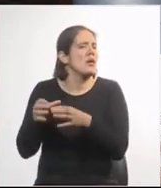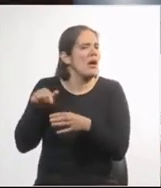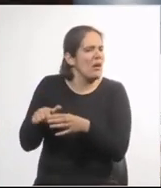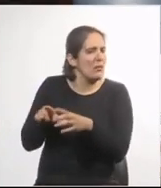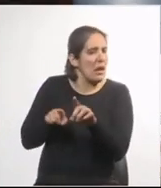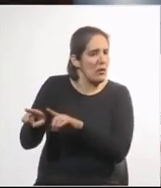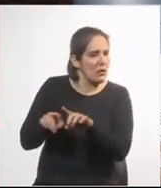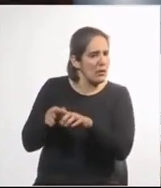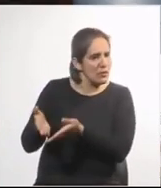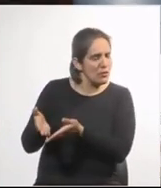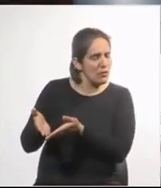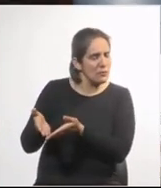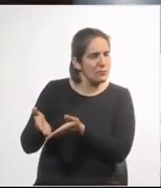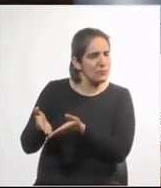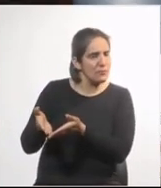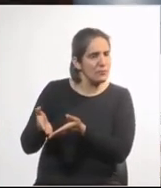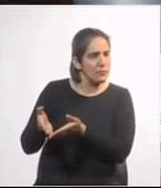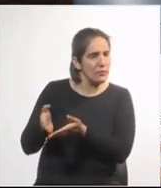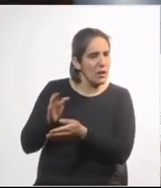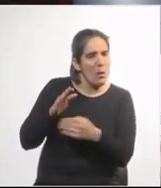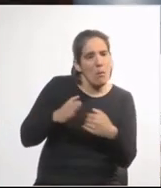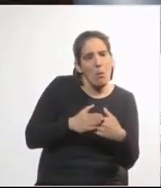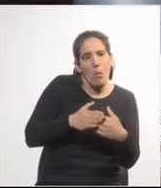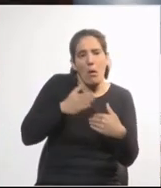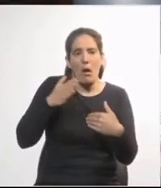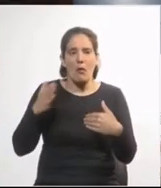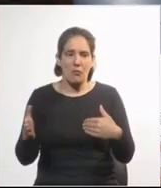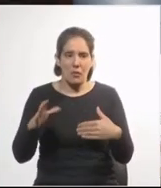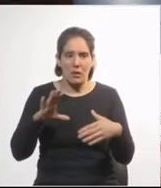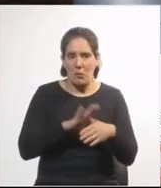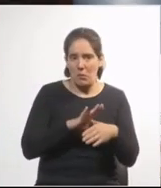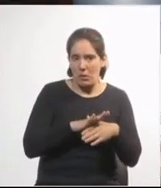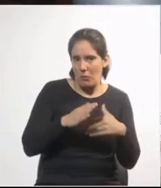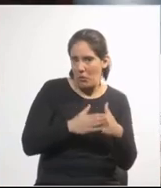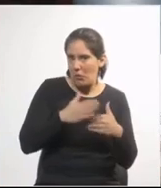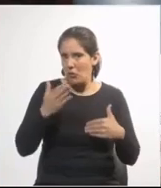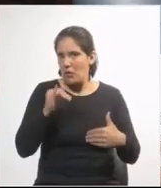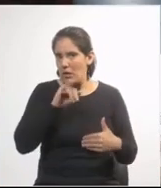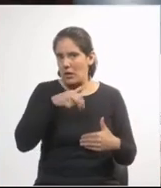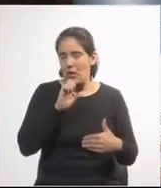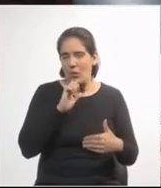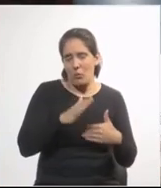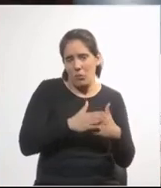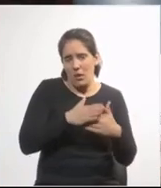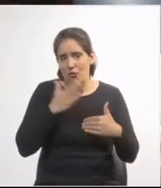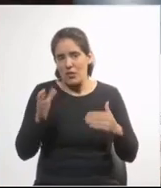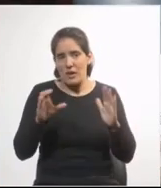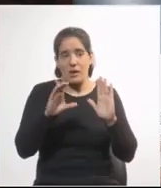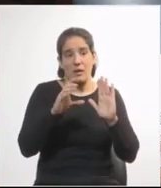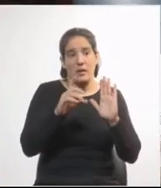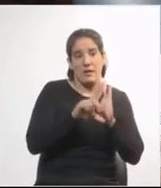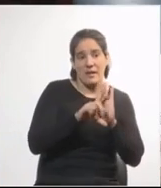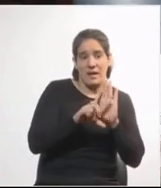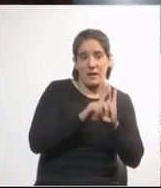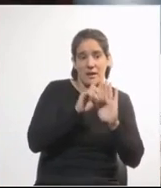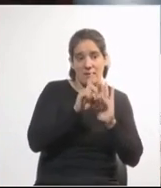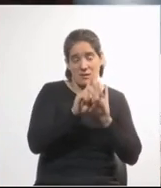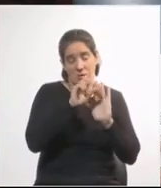coordinación del equipo, algo por fuera de las funciones que le establece el artículo 305 de la Ley